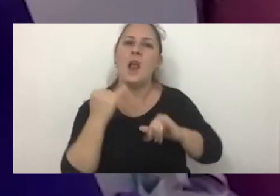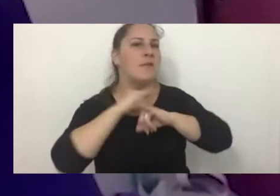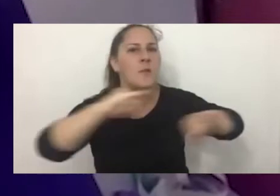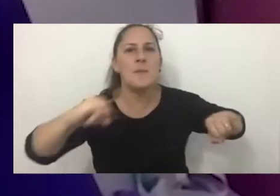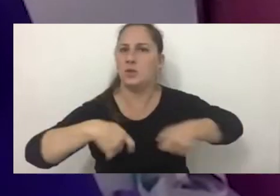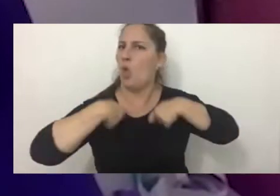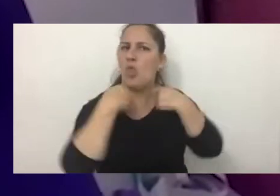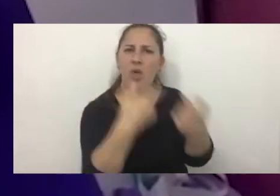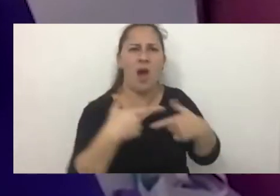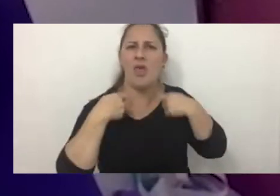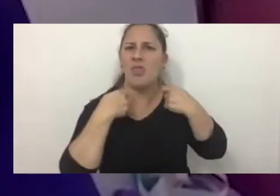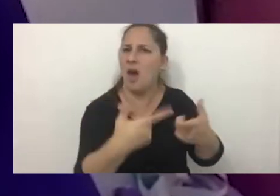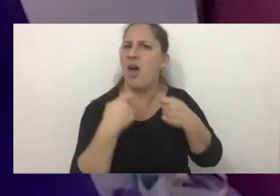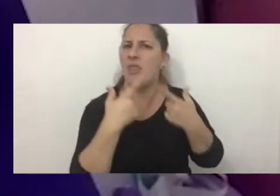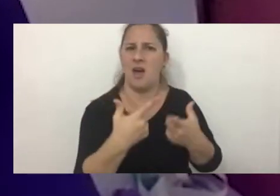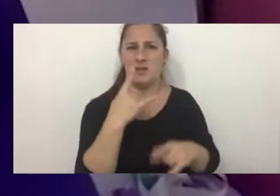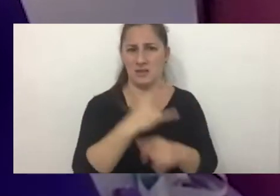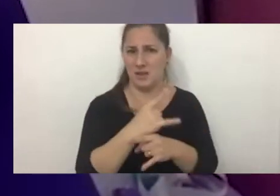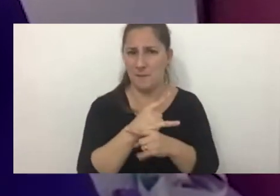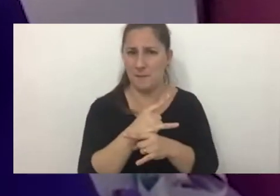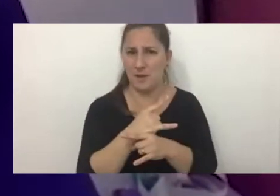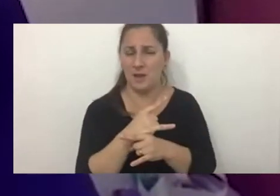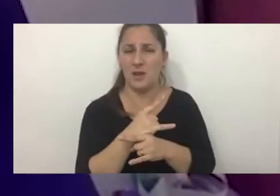aparejadas otras intervenciones,